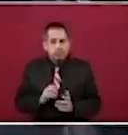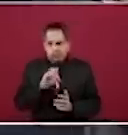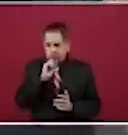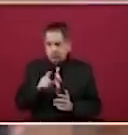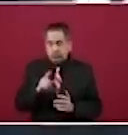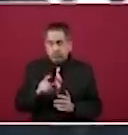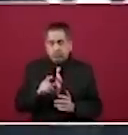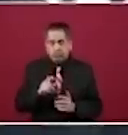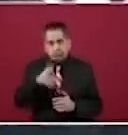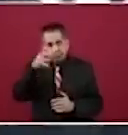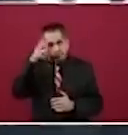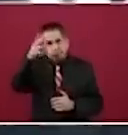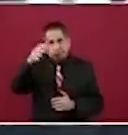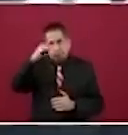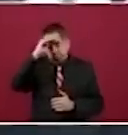ver hacia adelante,